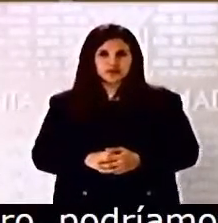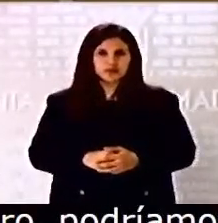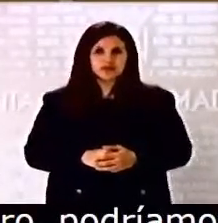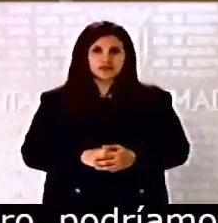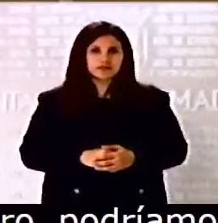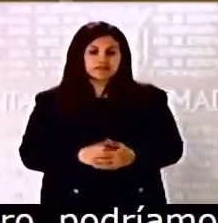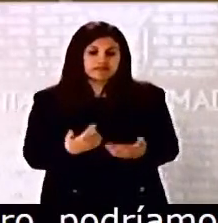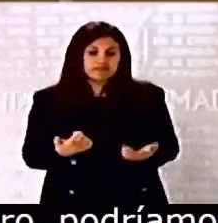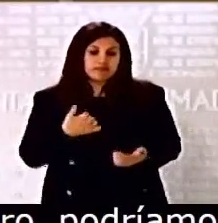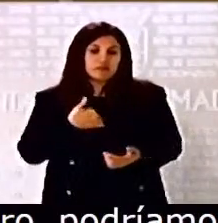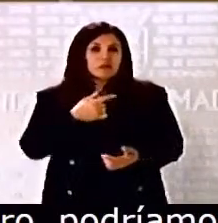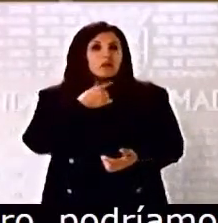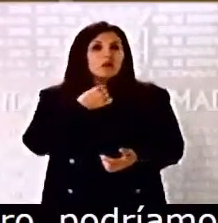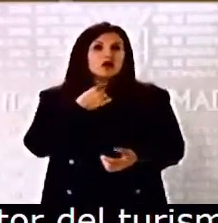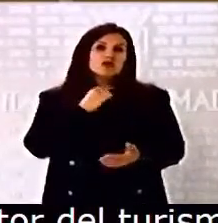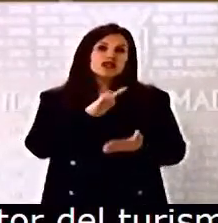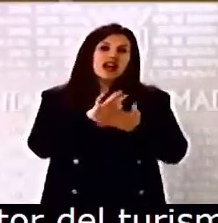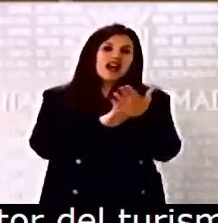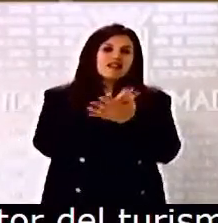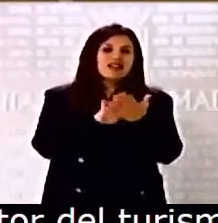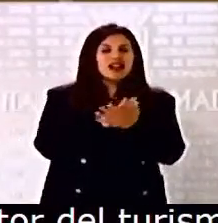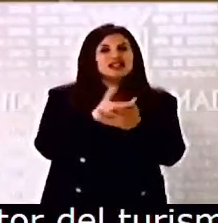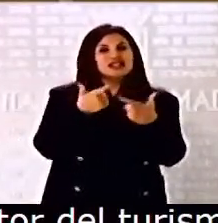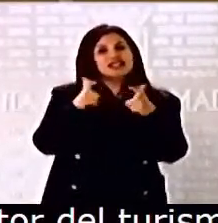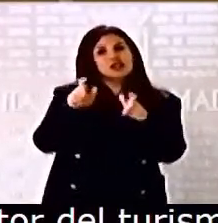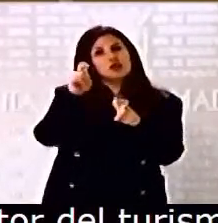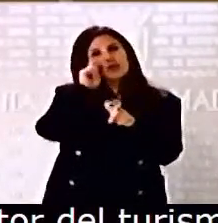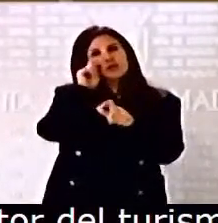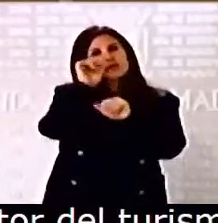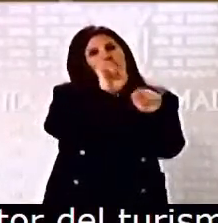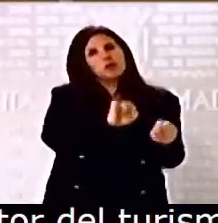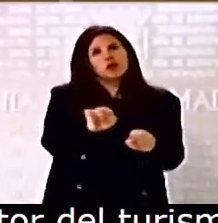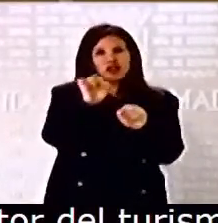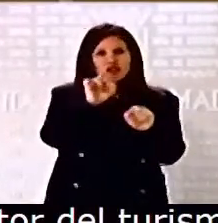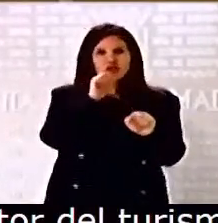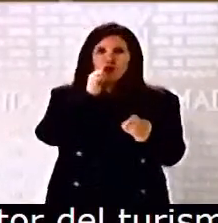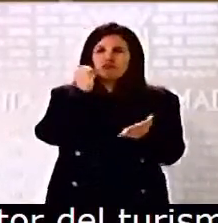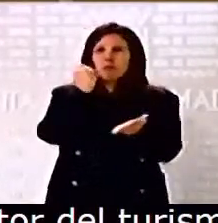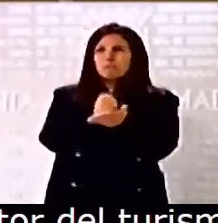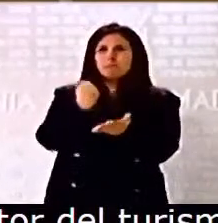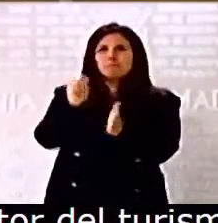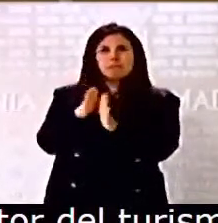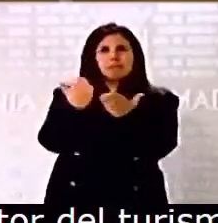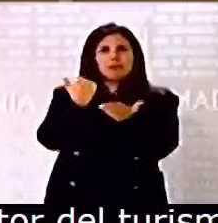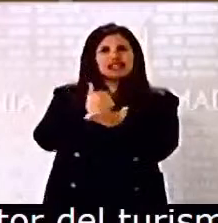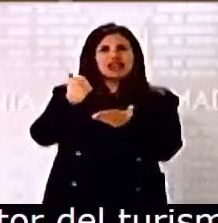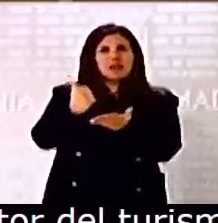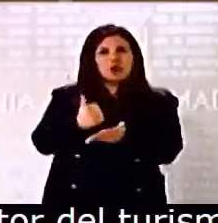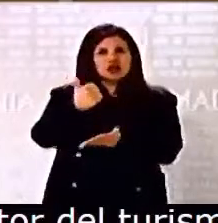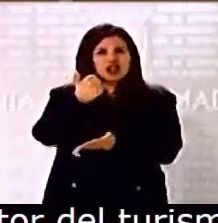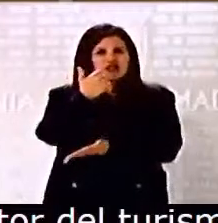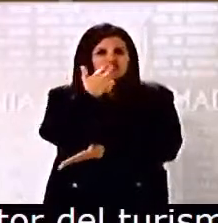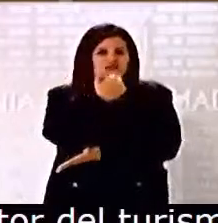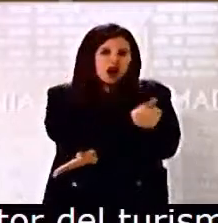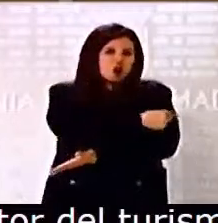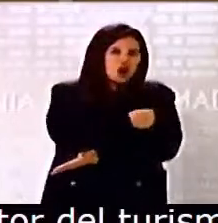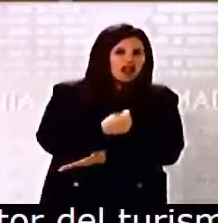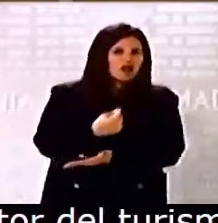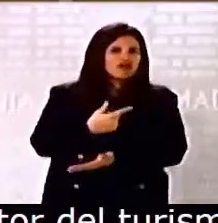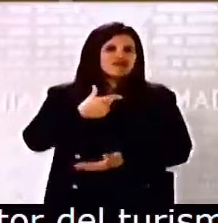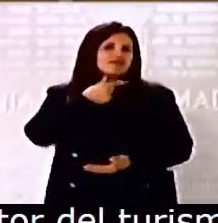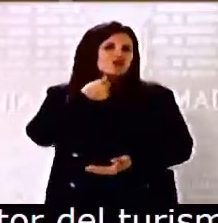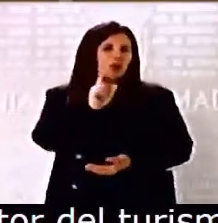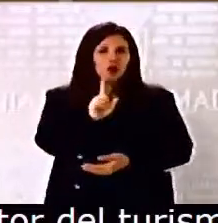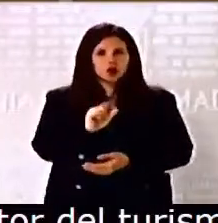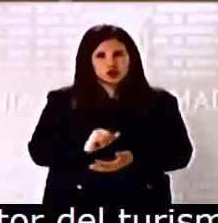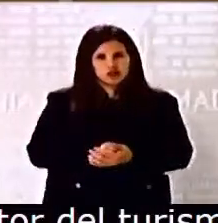A mí me gusta más hablar de protección del sector del turismo que pasaporte de vacunación o pasaporte con una PCR negativa. Desde luego, no es